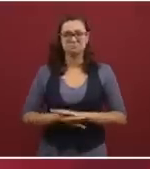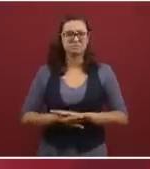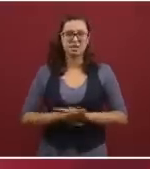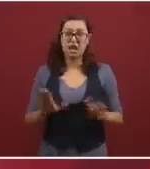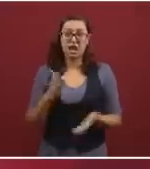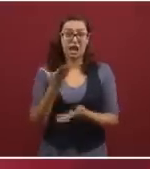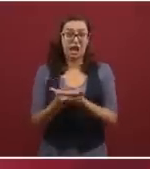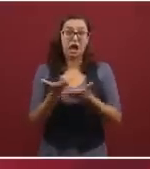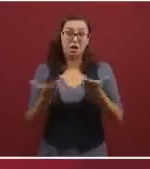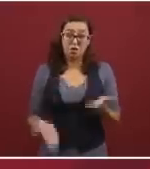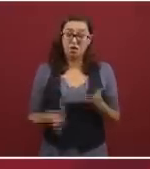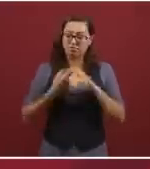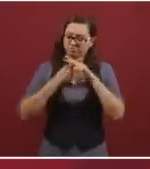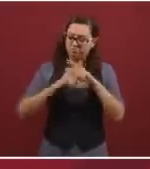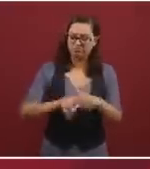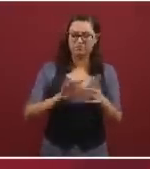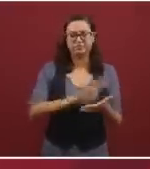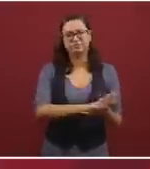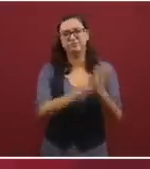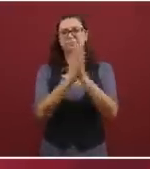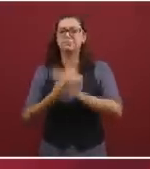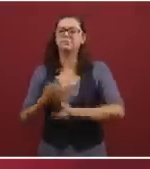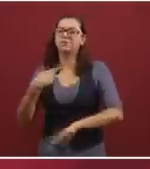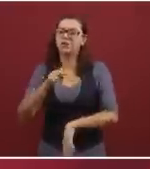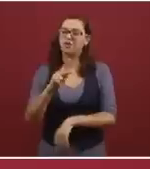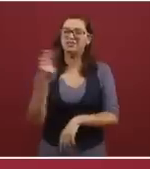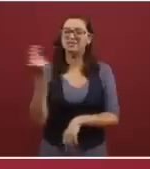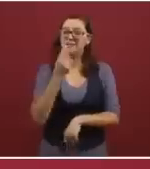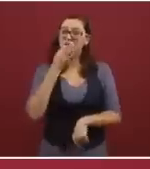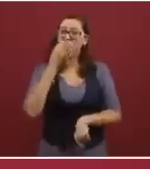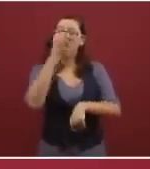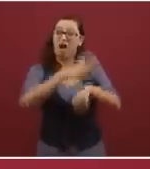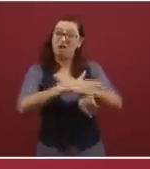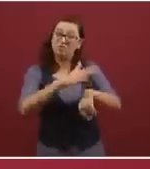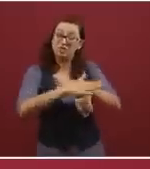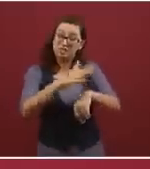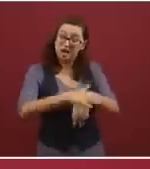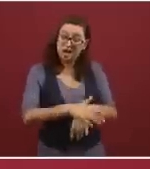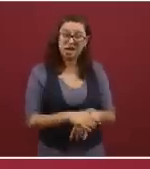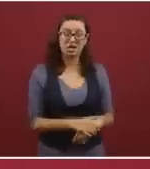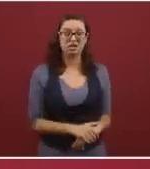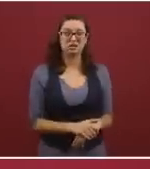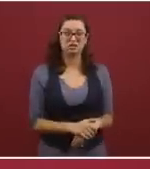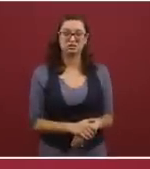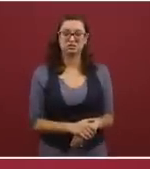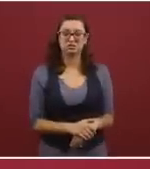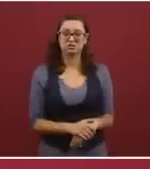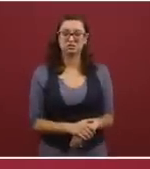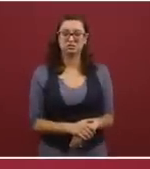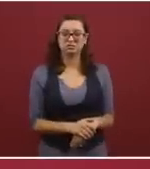está cambiando. Entonces, hay que avisarles. Ya no hay